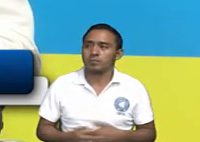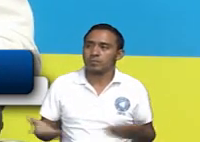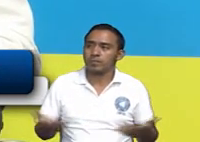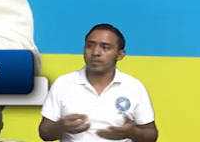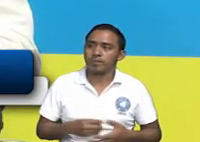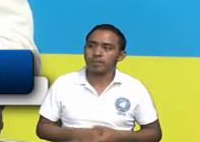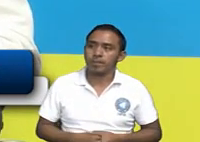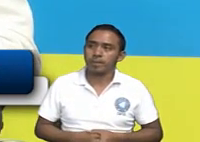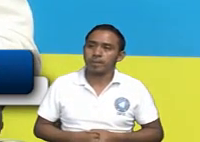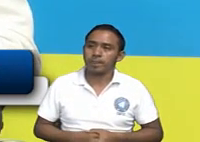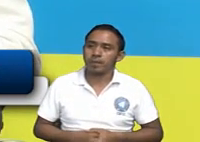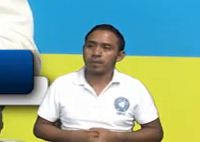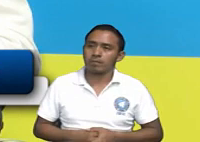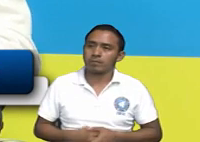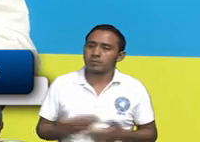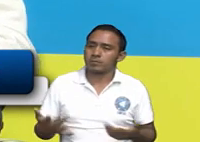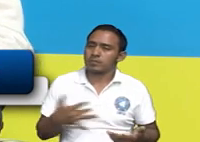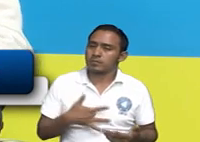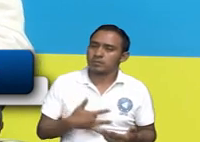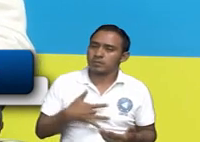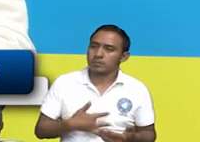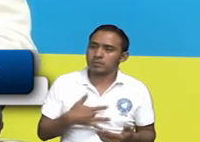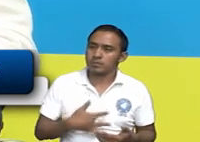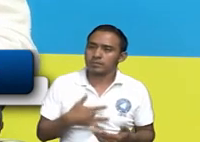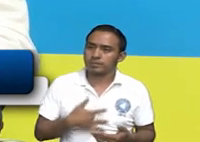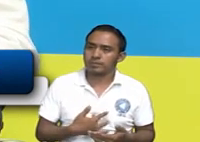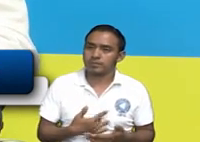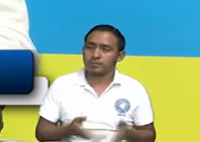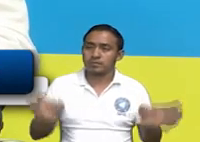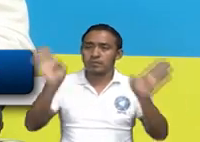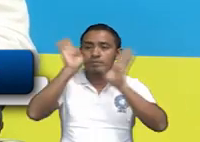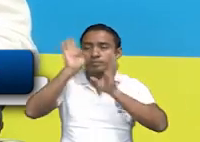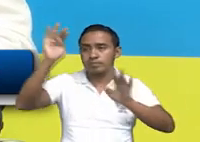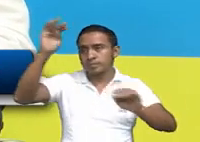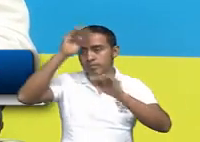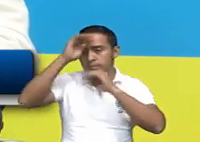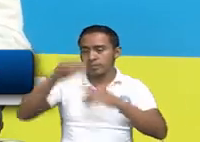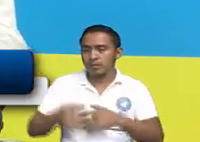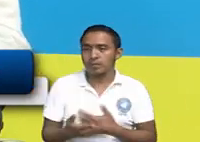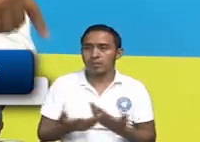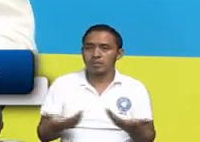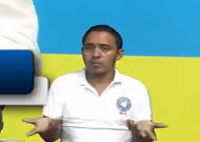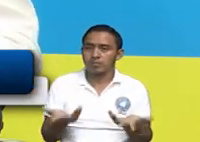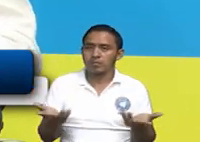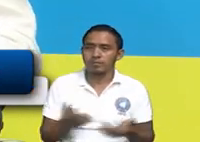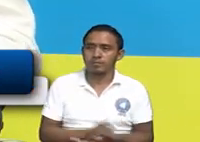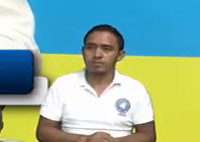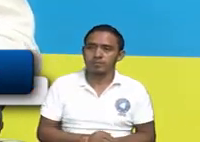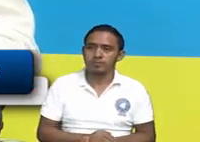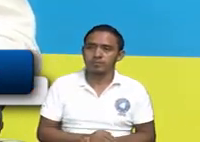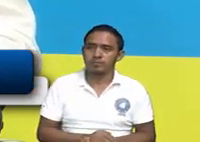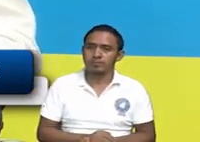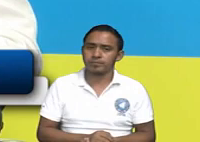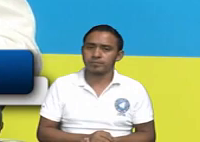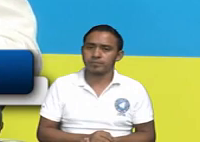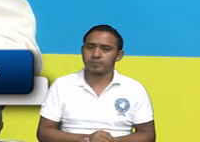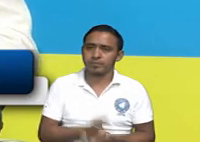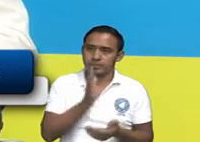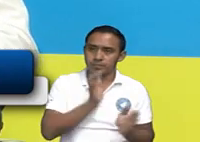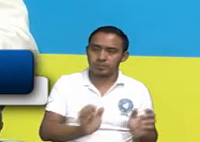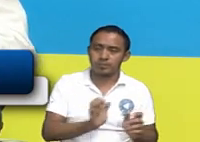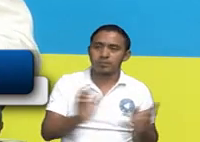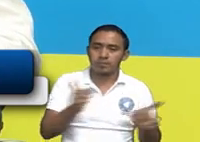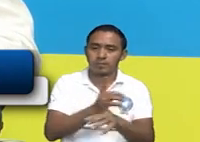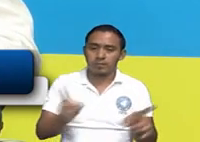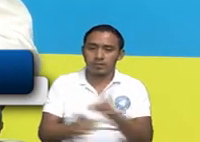o qué tan necesaria es la privacidad y la no privacidad? Referido, por ejemplo, a que el niño debe